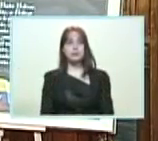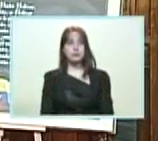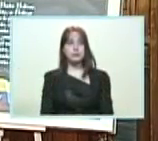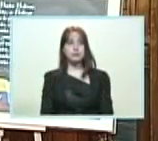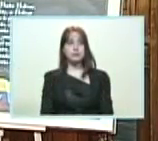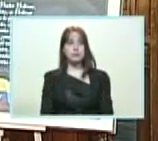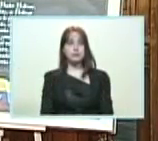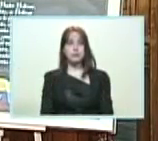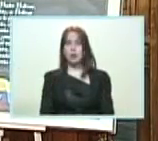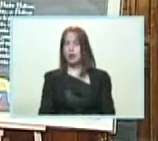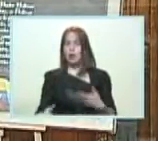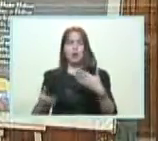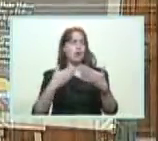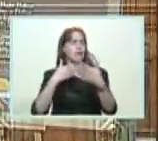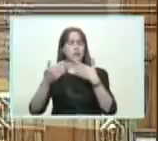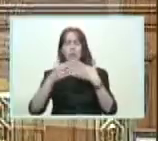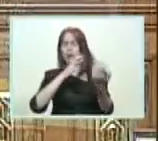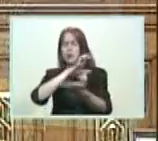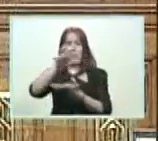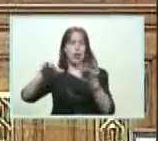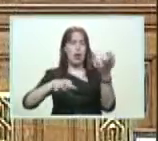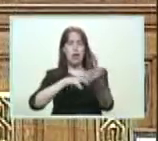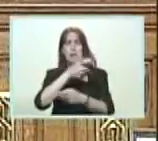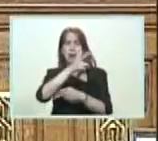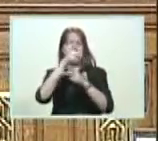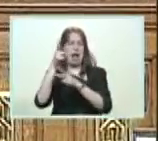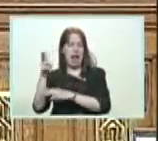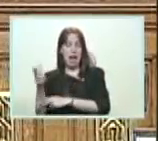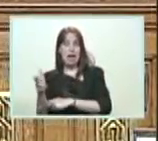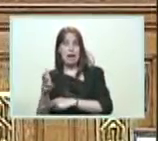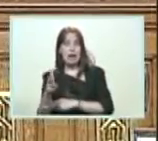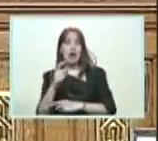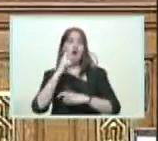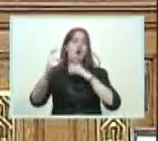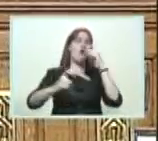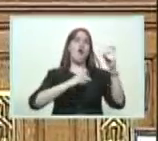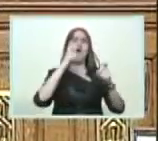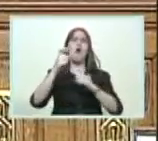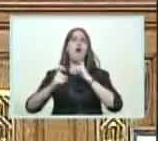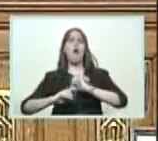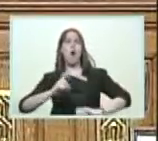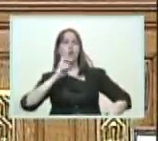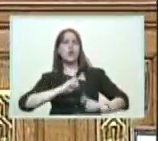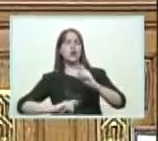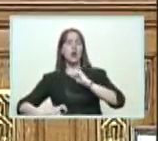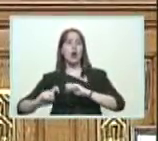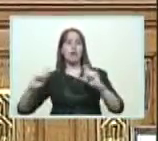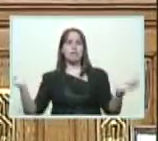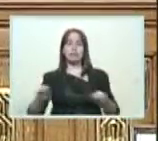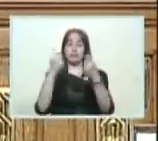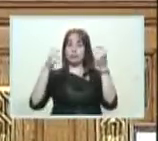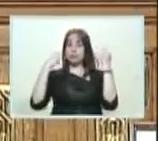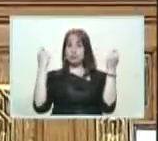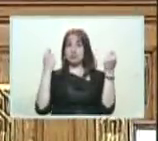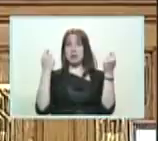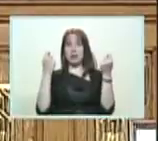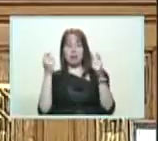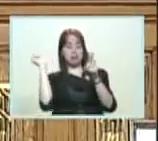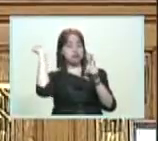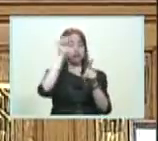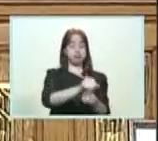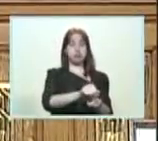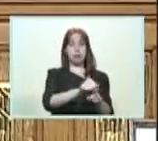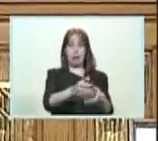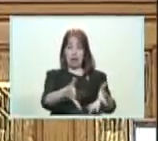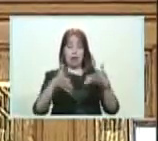contra viento, marea y bala, contra odios y campañas, haber logrado